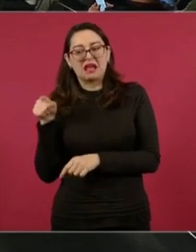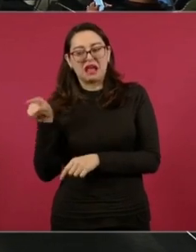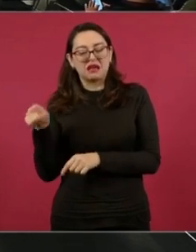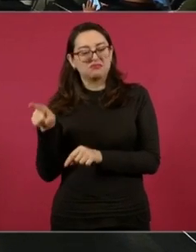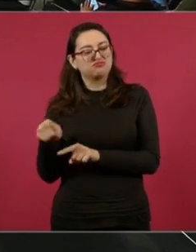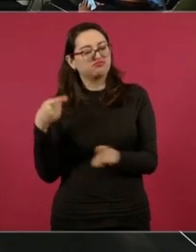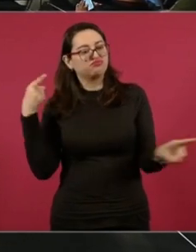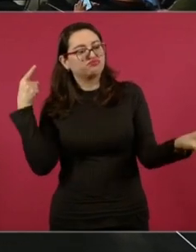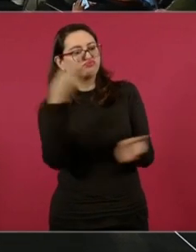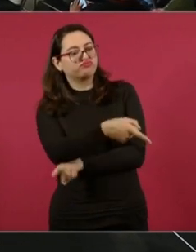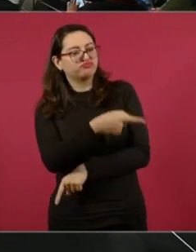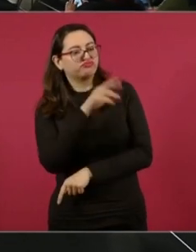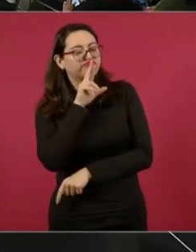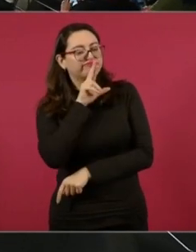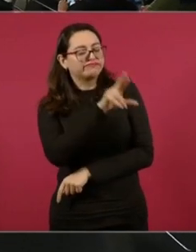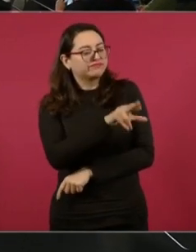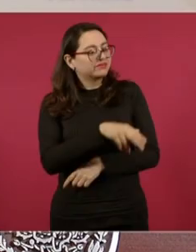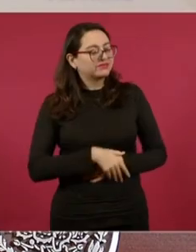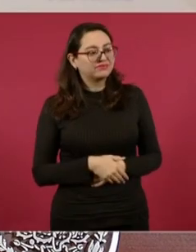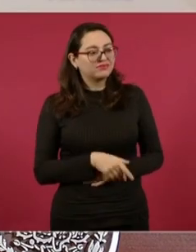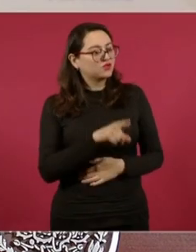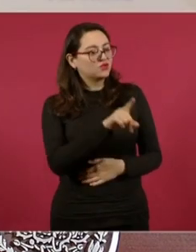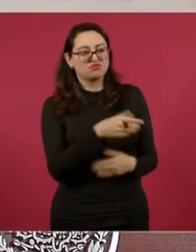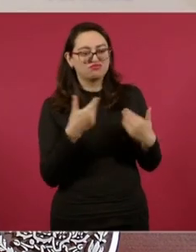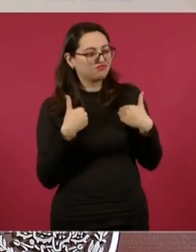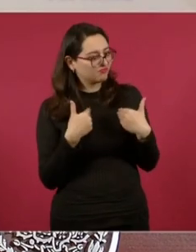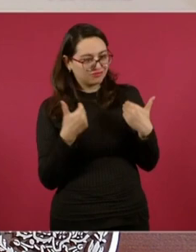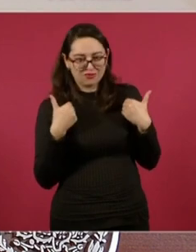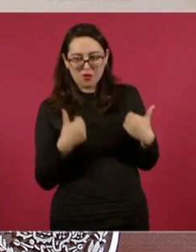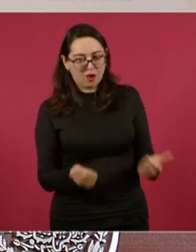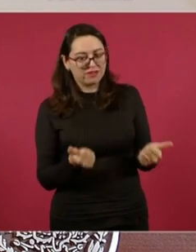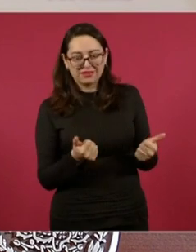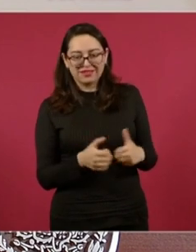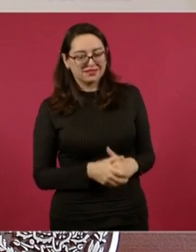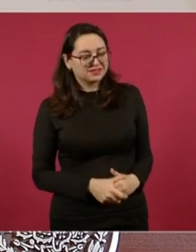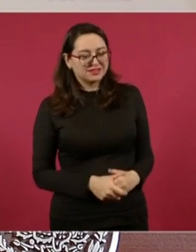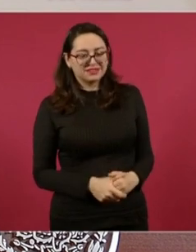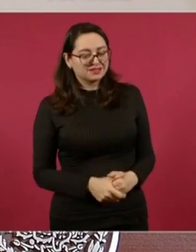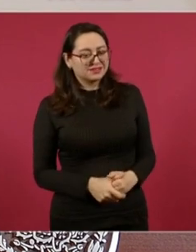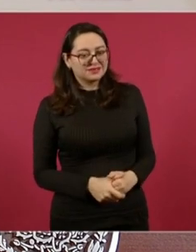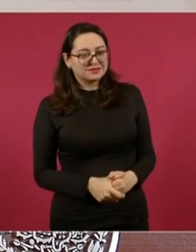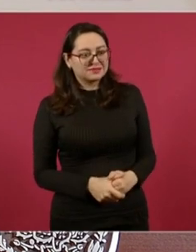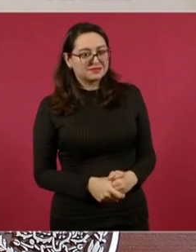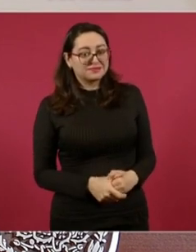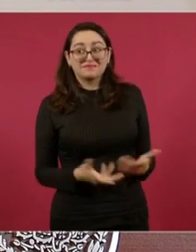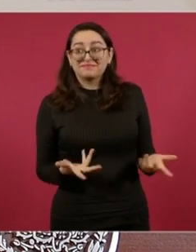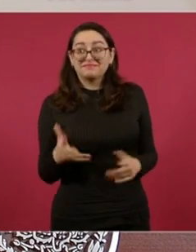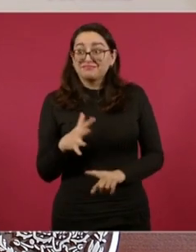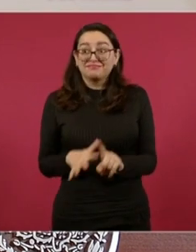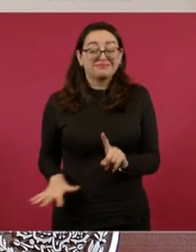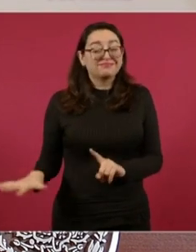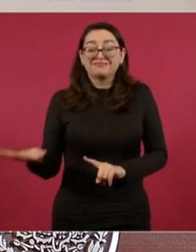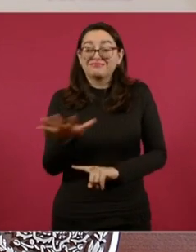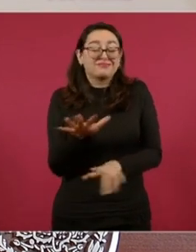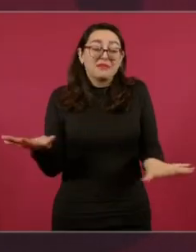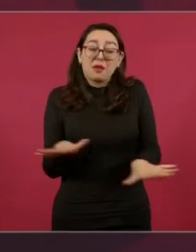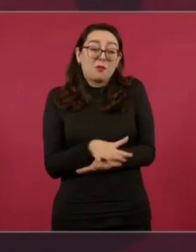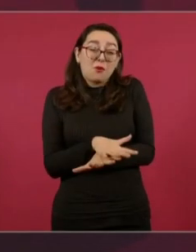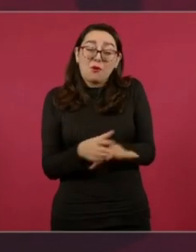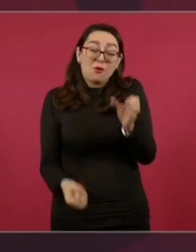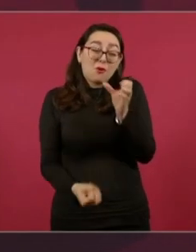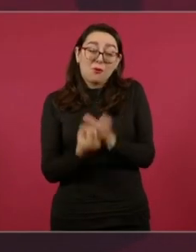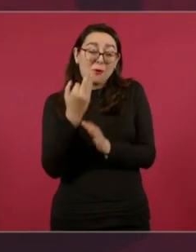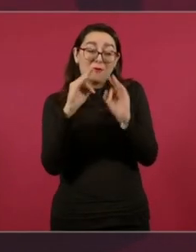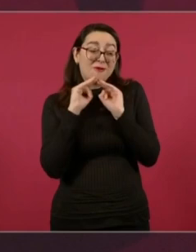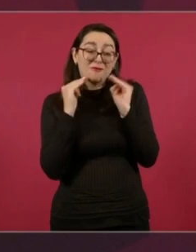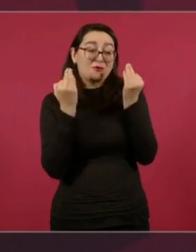no acabas de entender. ¿O no quieres? aceptar que esto ya